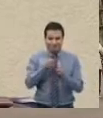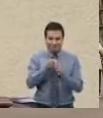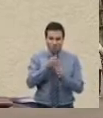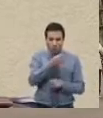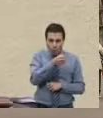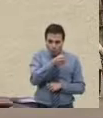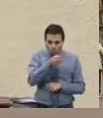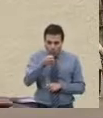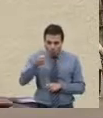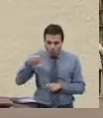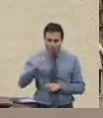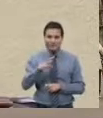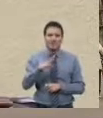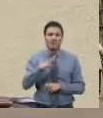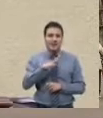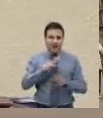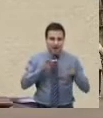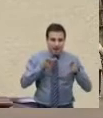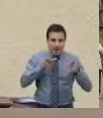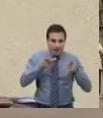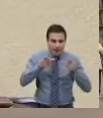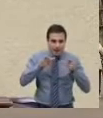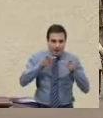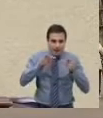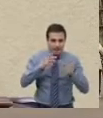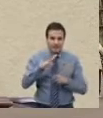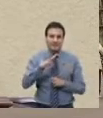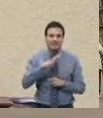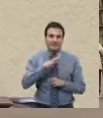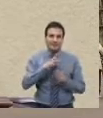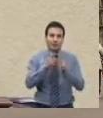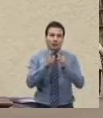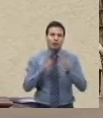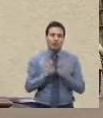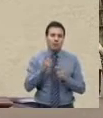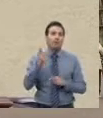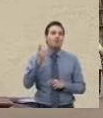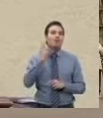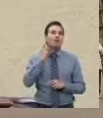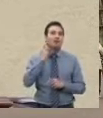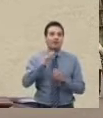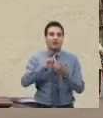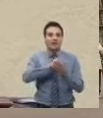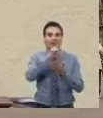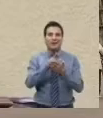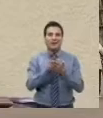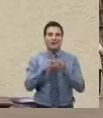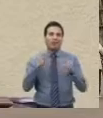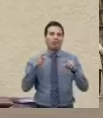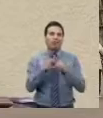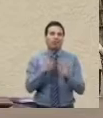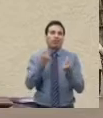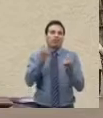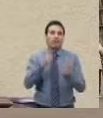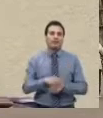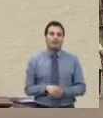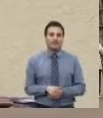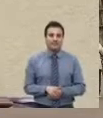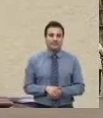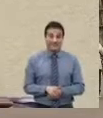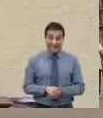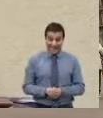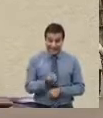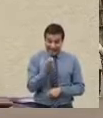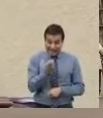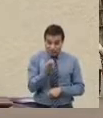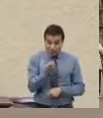que evidencia la intencionalidad de fraudear a la ley. Todas estas coincidencias me